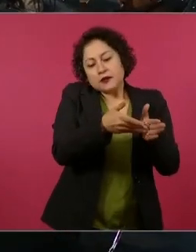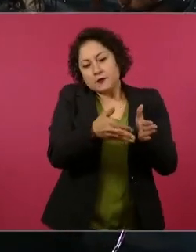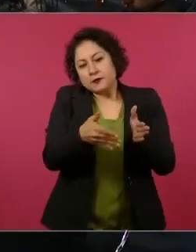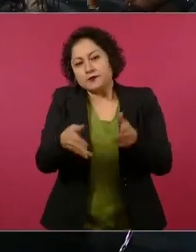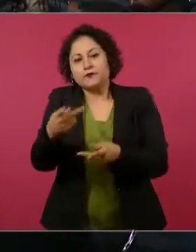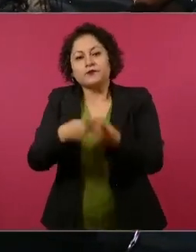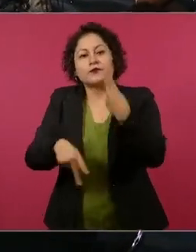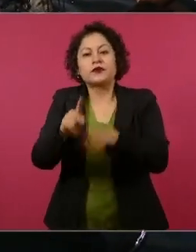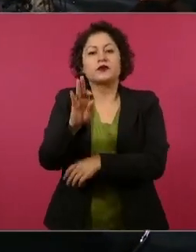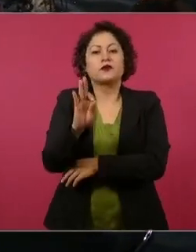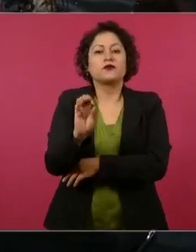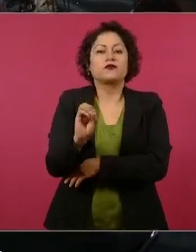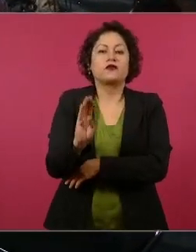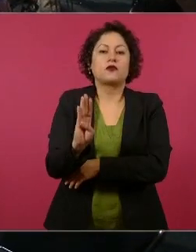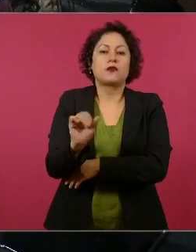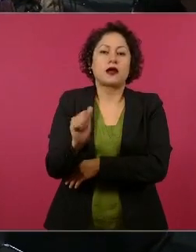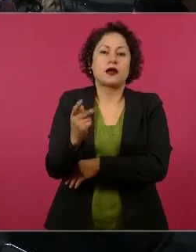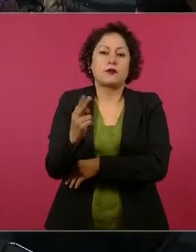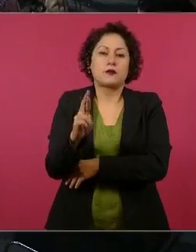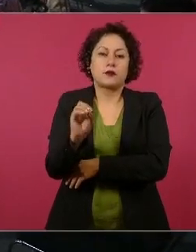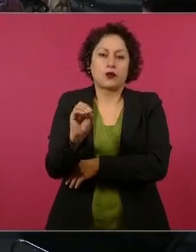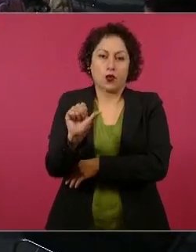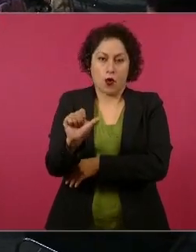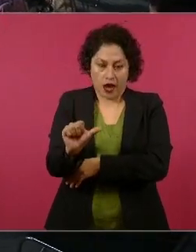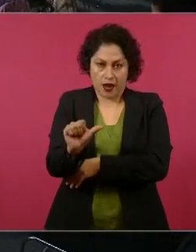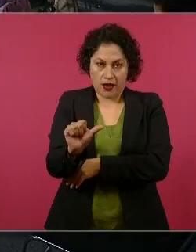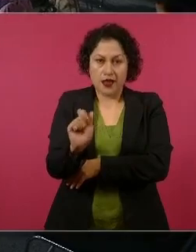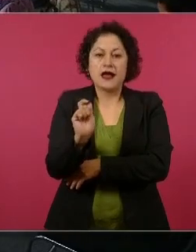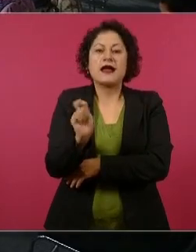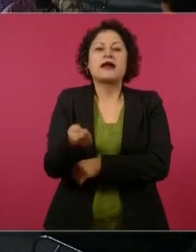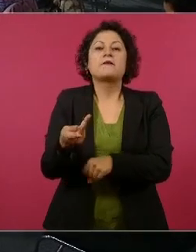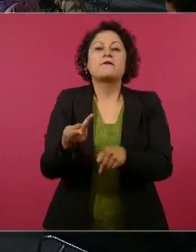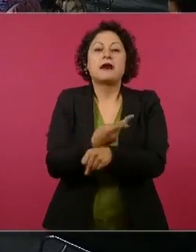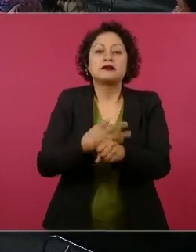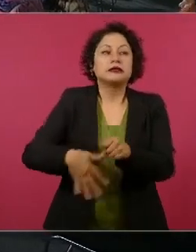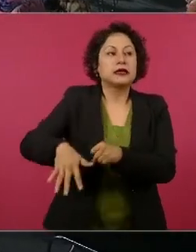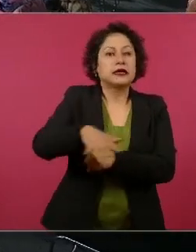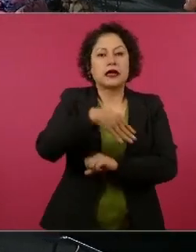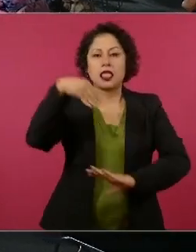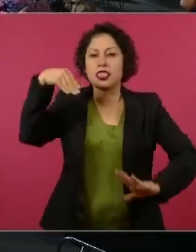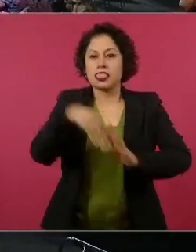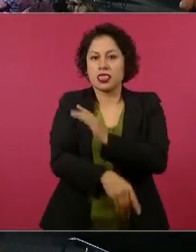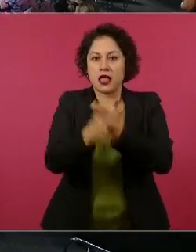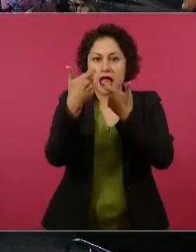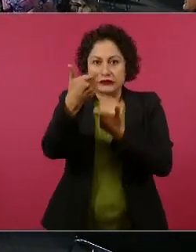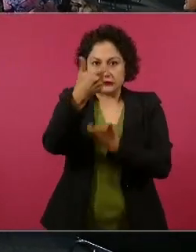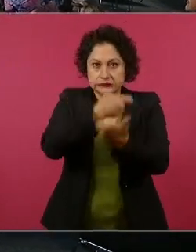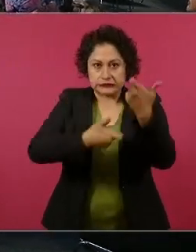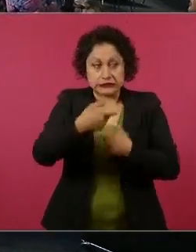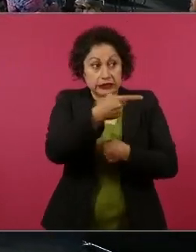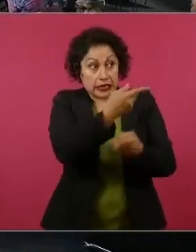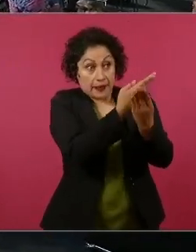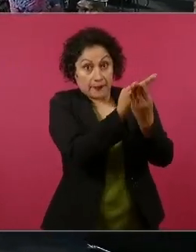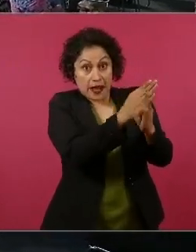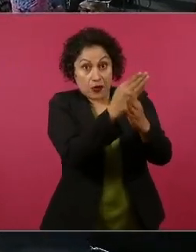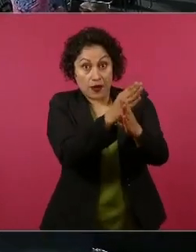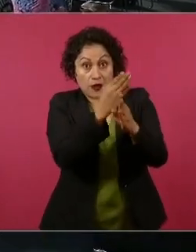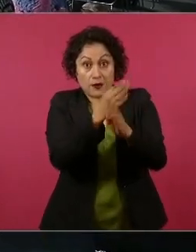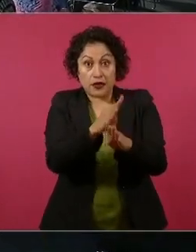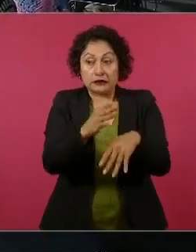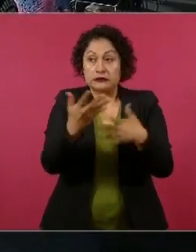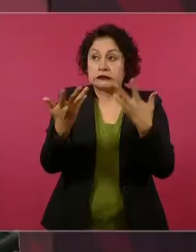Vino una crisis económica y financiera, quiebran todos los bancos y los rescatan